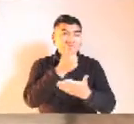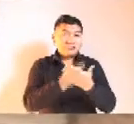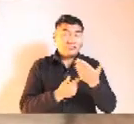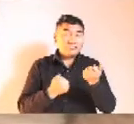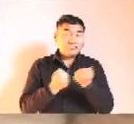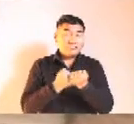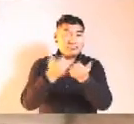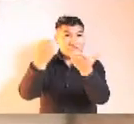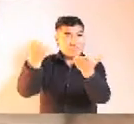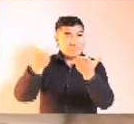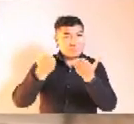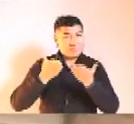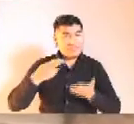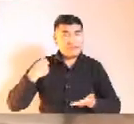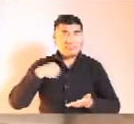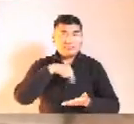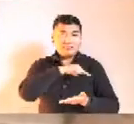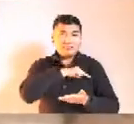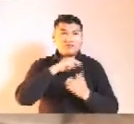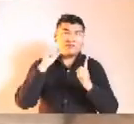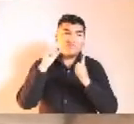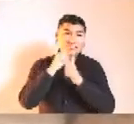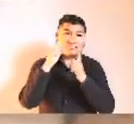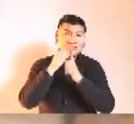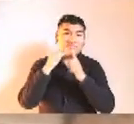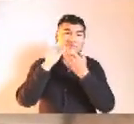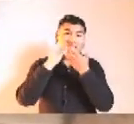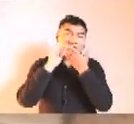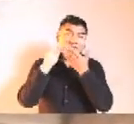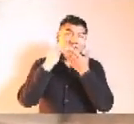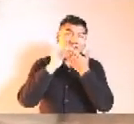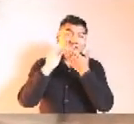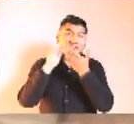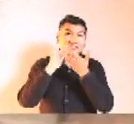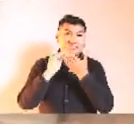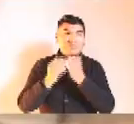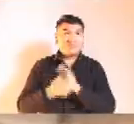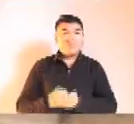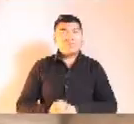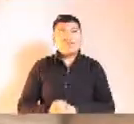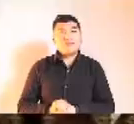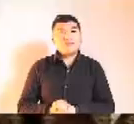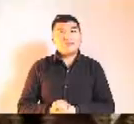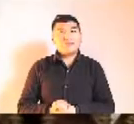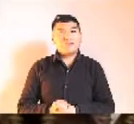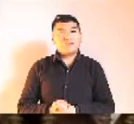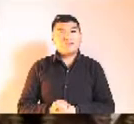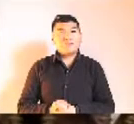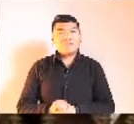confiándonos la palabra de la reconciliación.